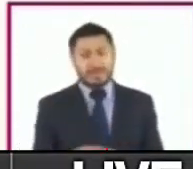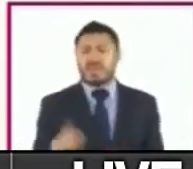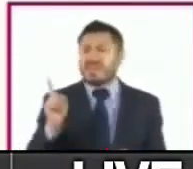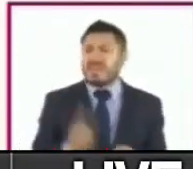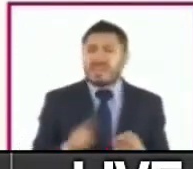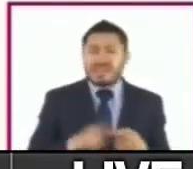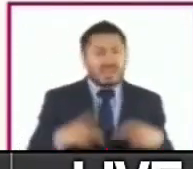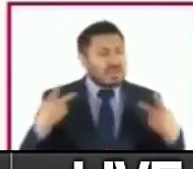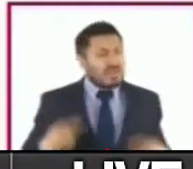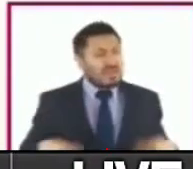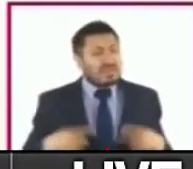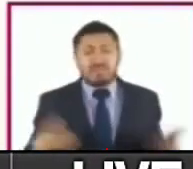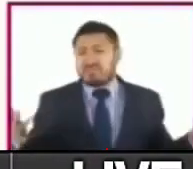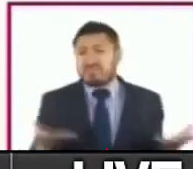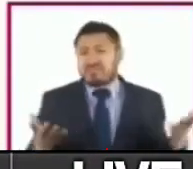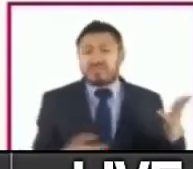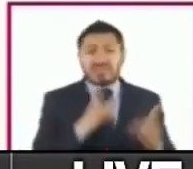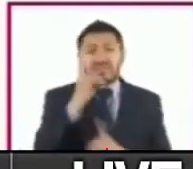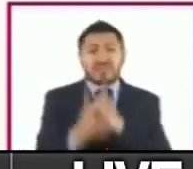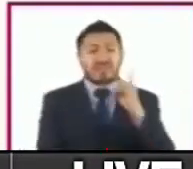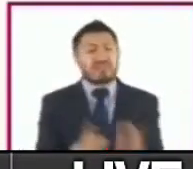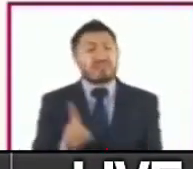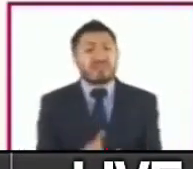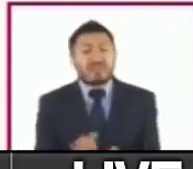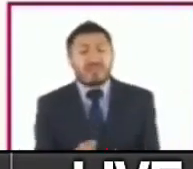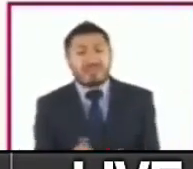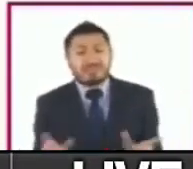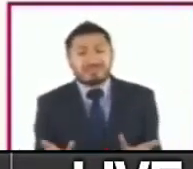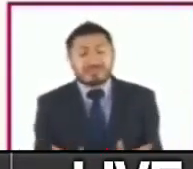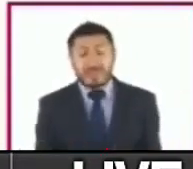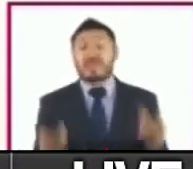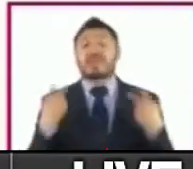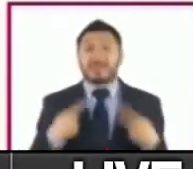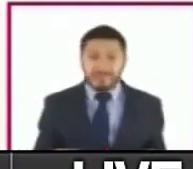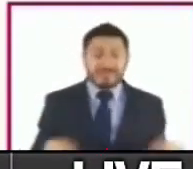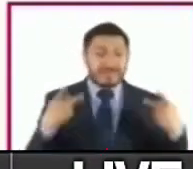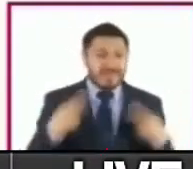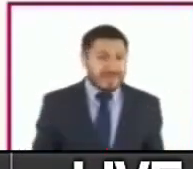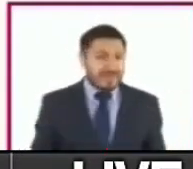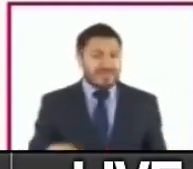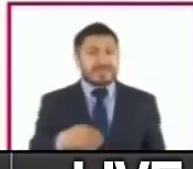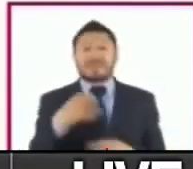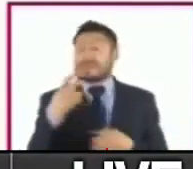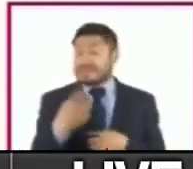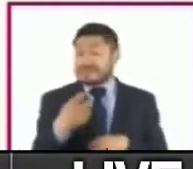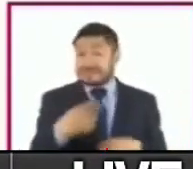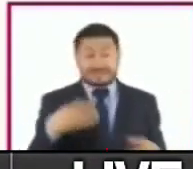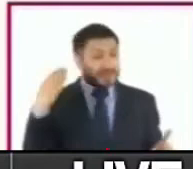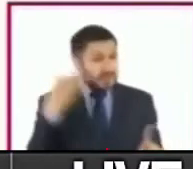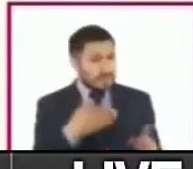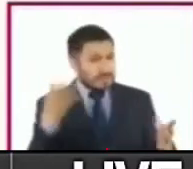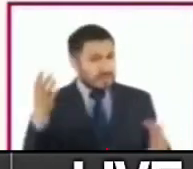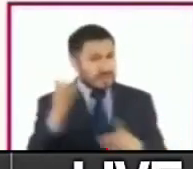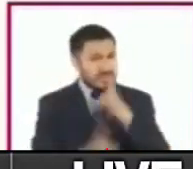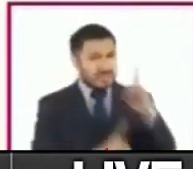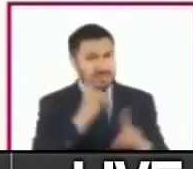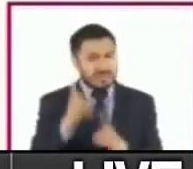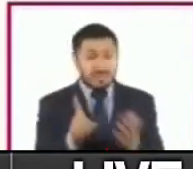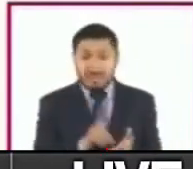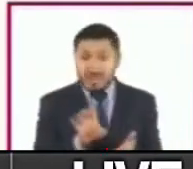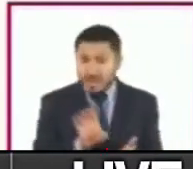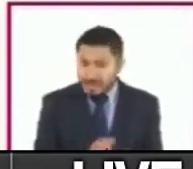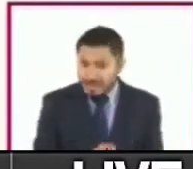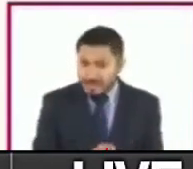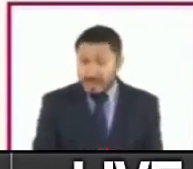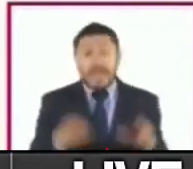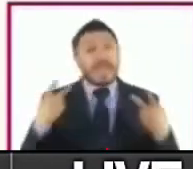juego paralímpico? Las personas que son aptas para practicar este juego paralímpico son personas con